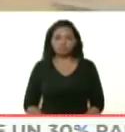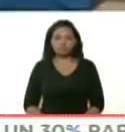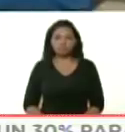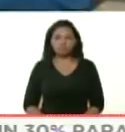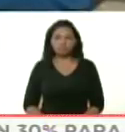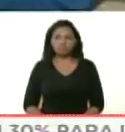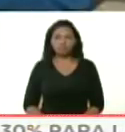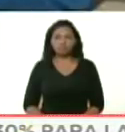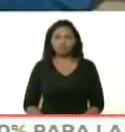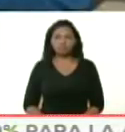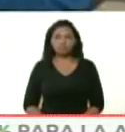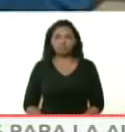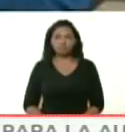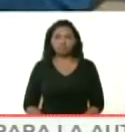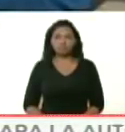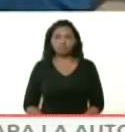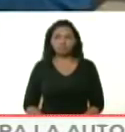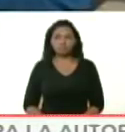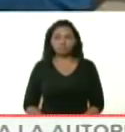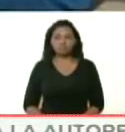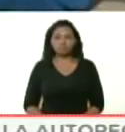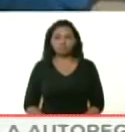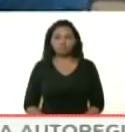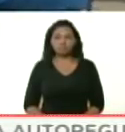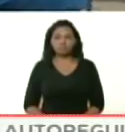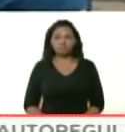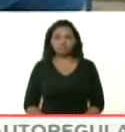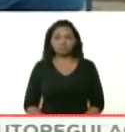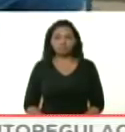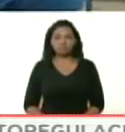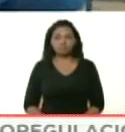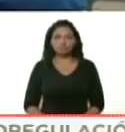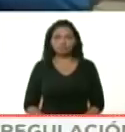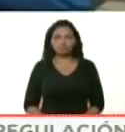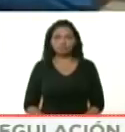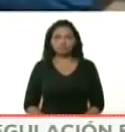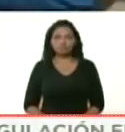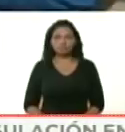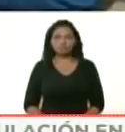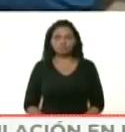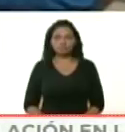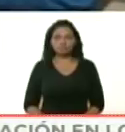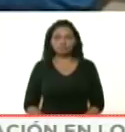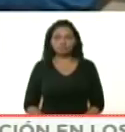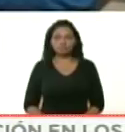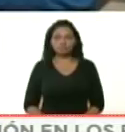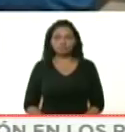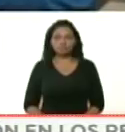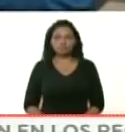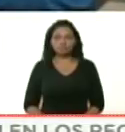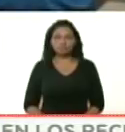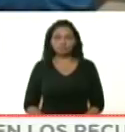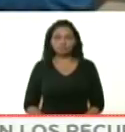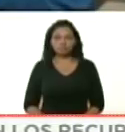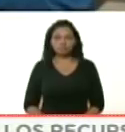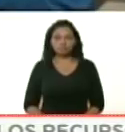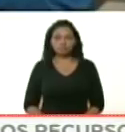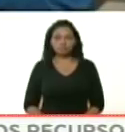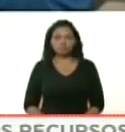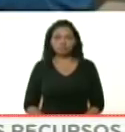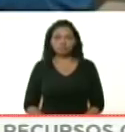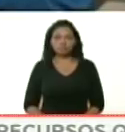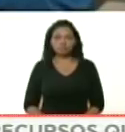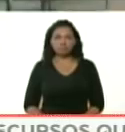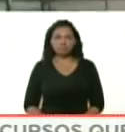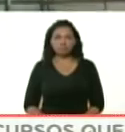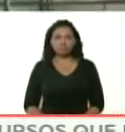venezolanas nos unamos, la empresa privada, la inversión privada junto con el gobierno bolivariano, un solo